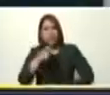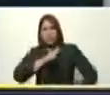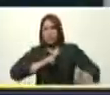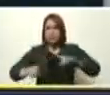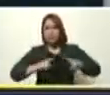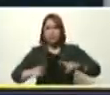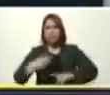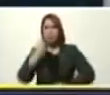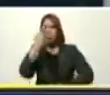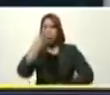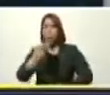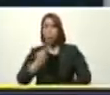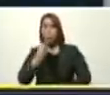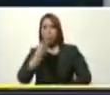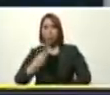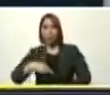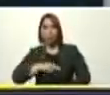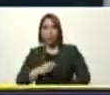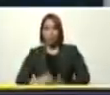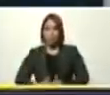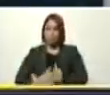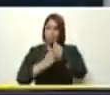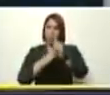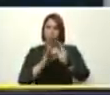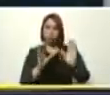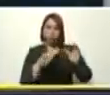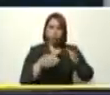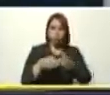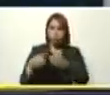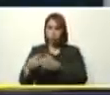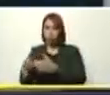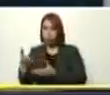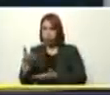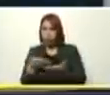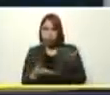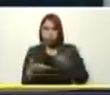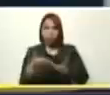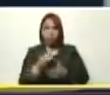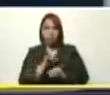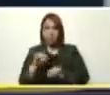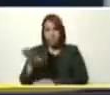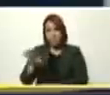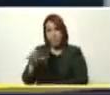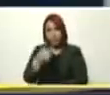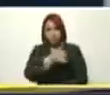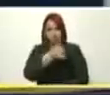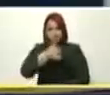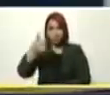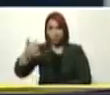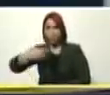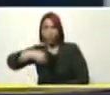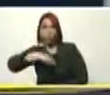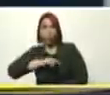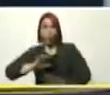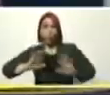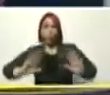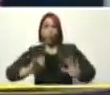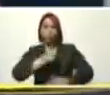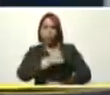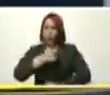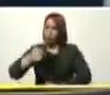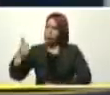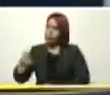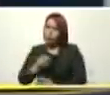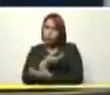política, de nuestro liderazgo colectivo. Ya depende de cada uno de nosotros, de cada una